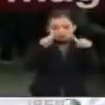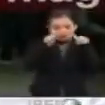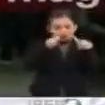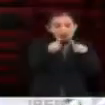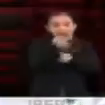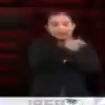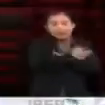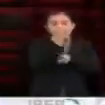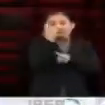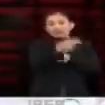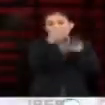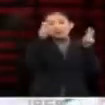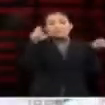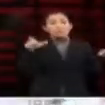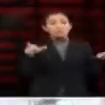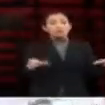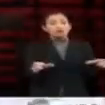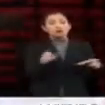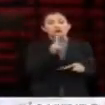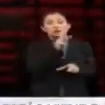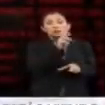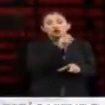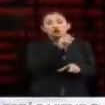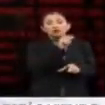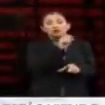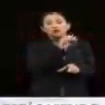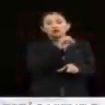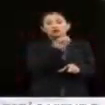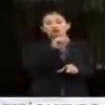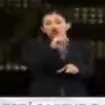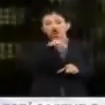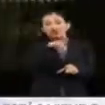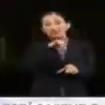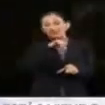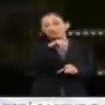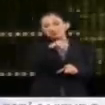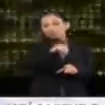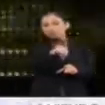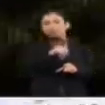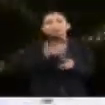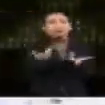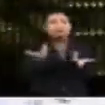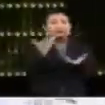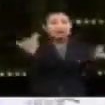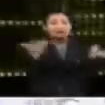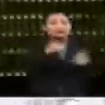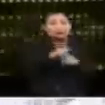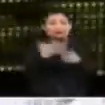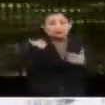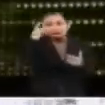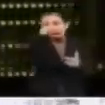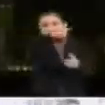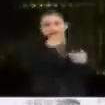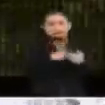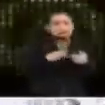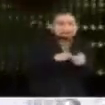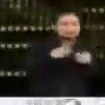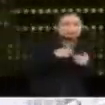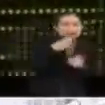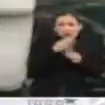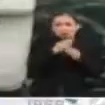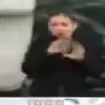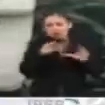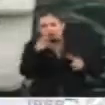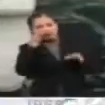y, o sea, esto que se llama proteccionismo, ¿no? Sí. Y que han generado tensión a nivel global. Es uno de los